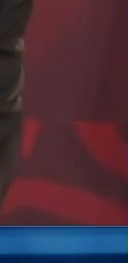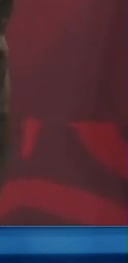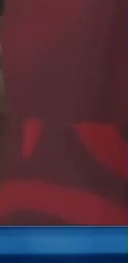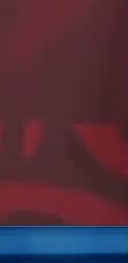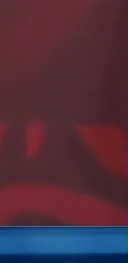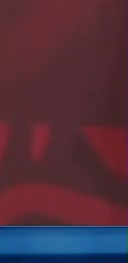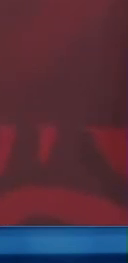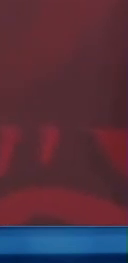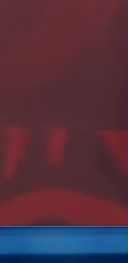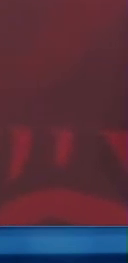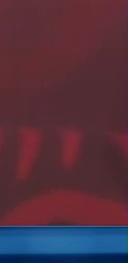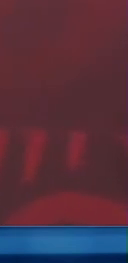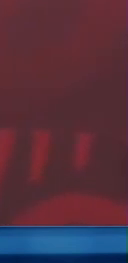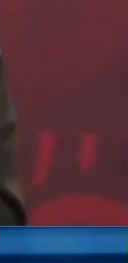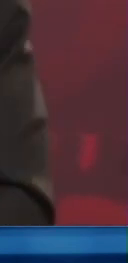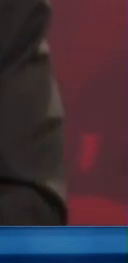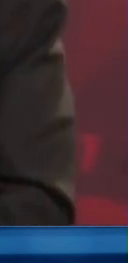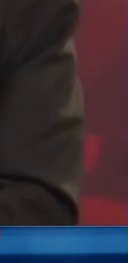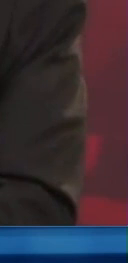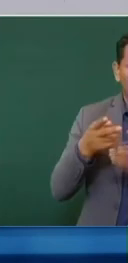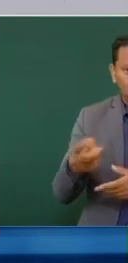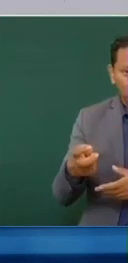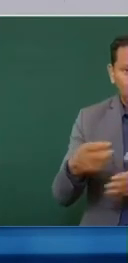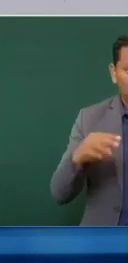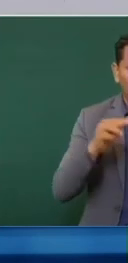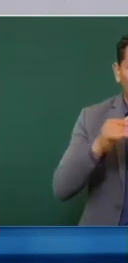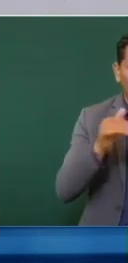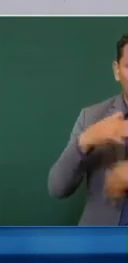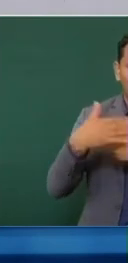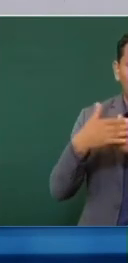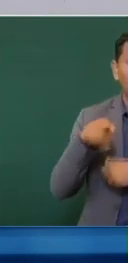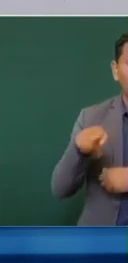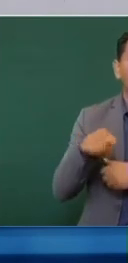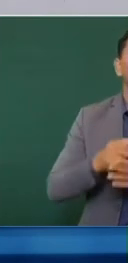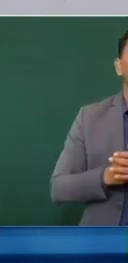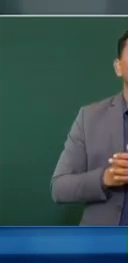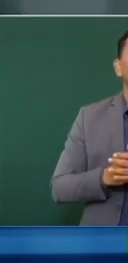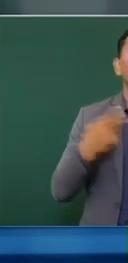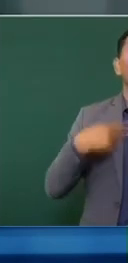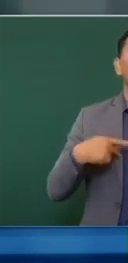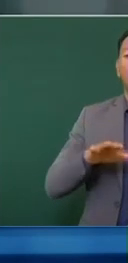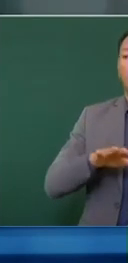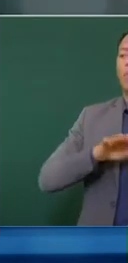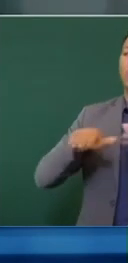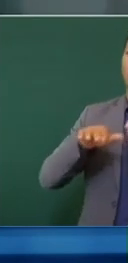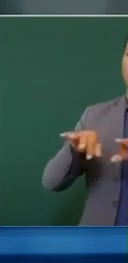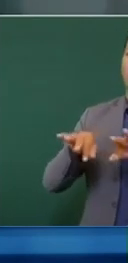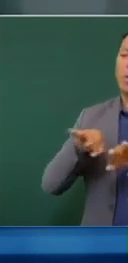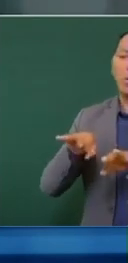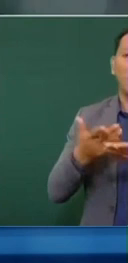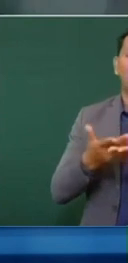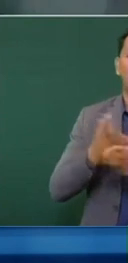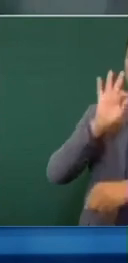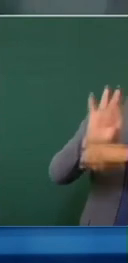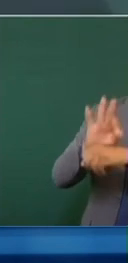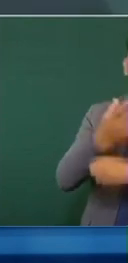quedaría es cambiar de gobierno. Porque la administración Biden es lapsa, precisamente. O sea, si nosotros